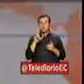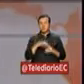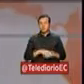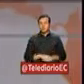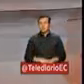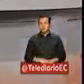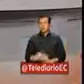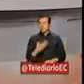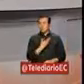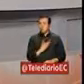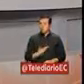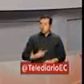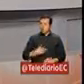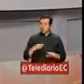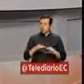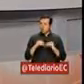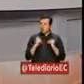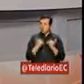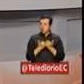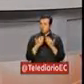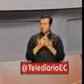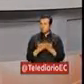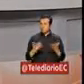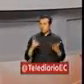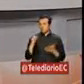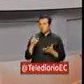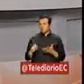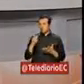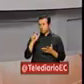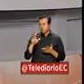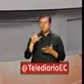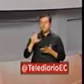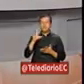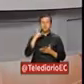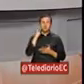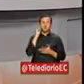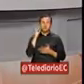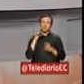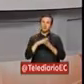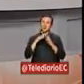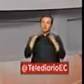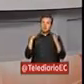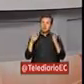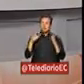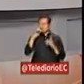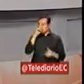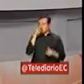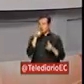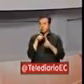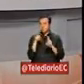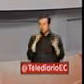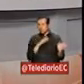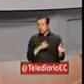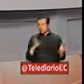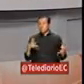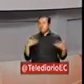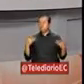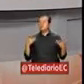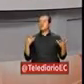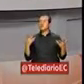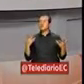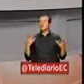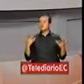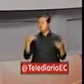El presidente de la Comisión de Intervención es una persona con harta experiencia, pero ¿cuáles son sus metas? ¿Qué objetivos se